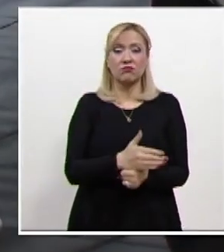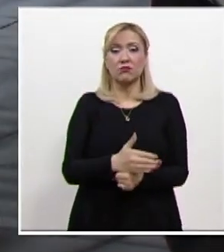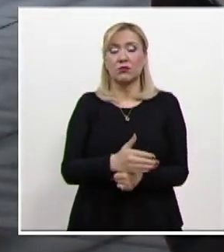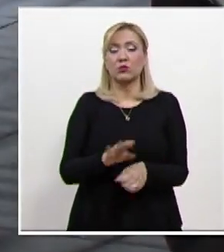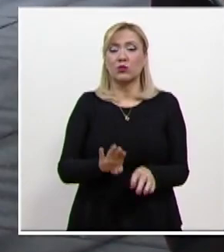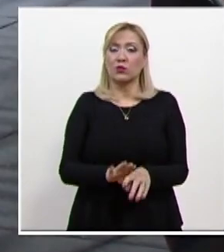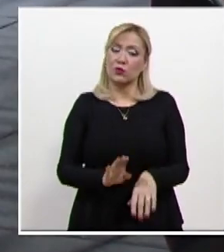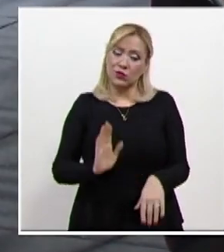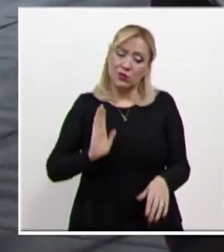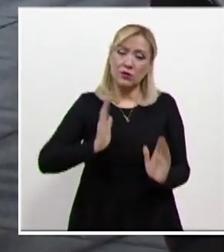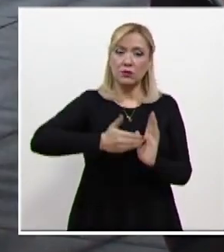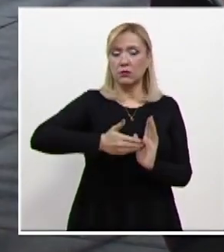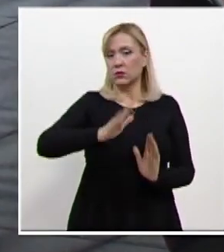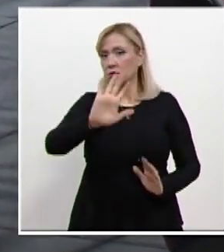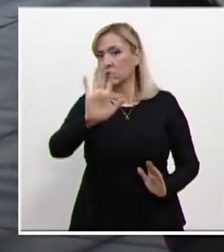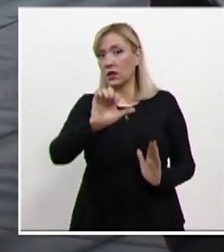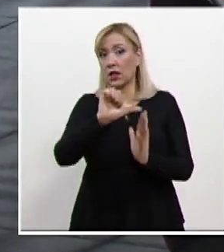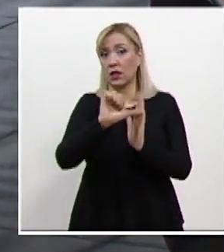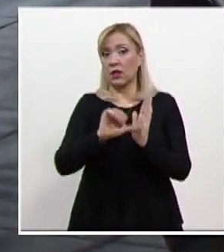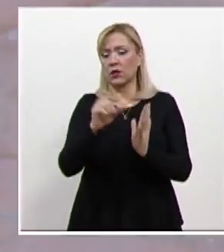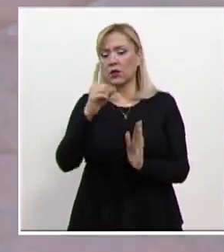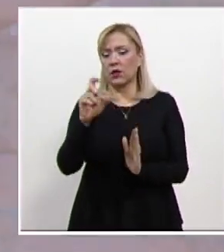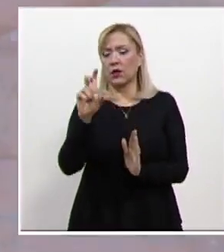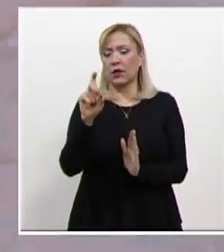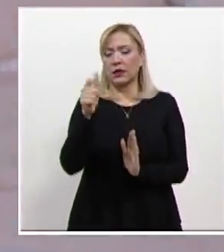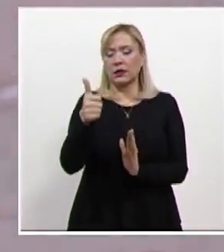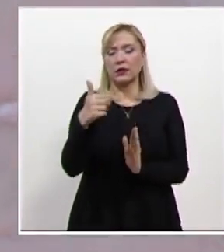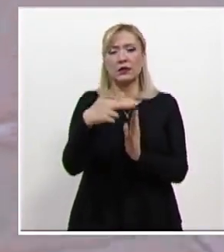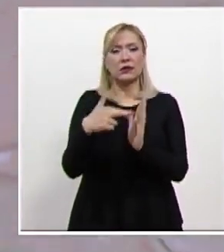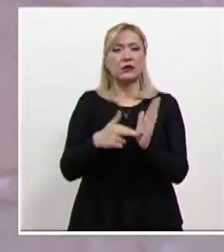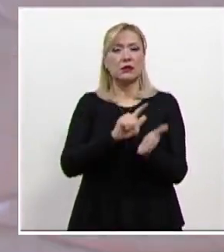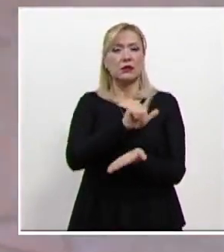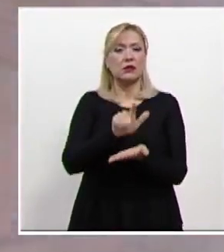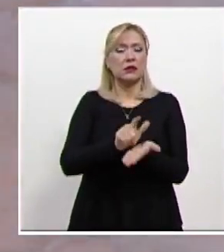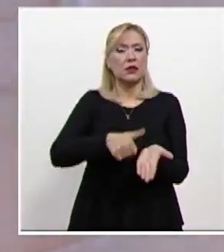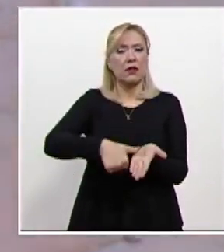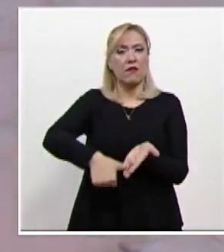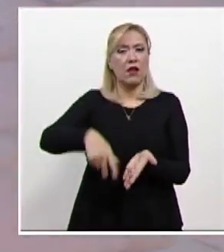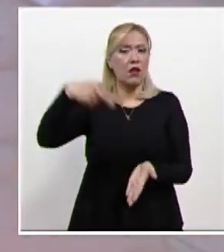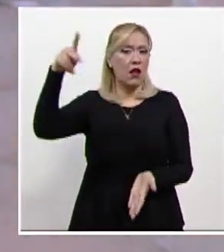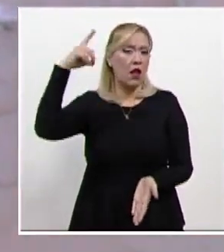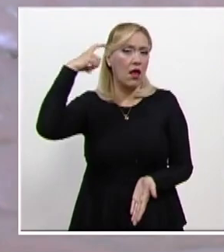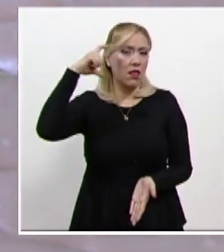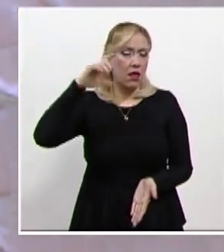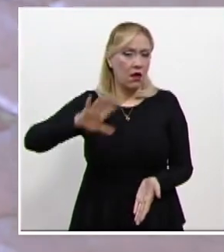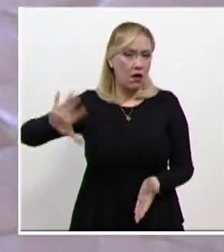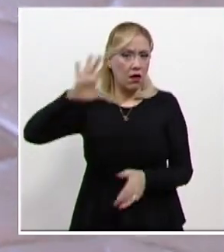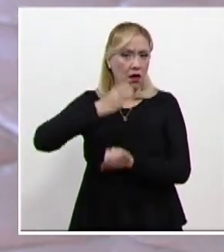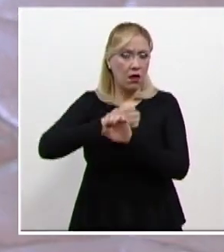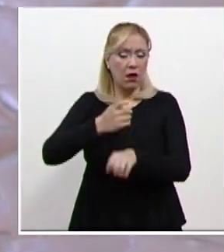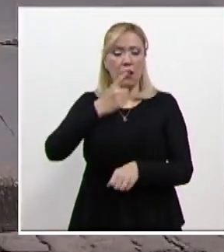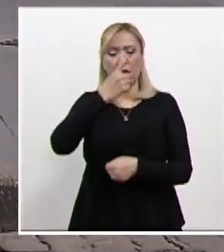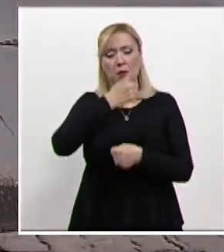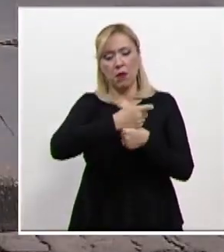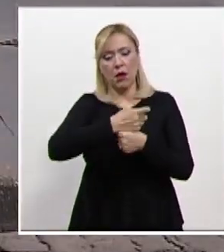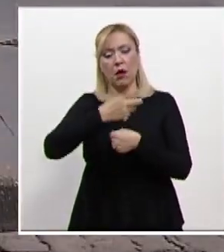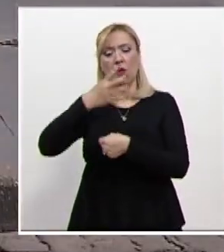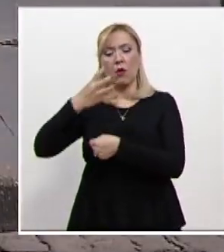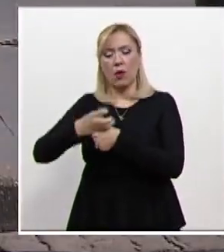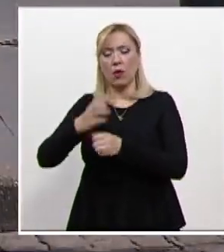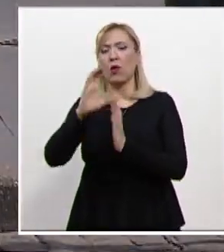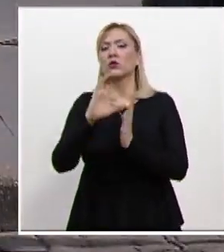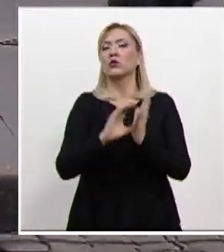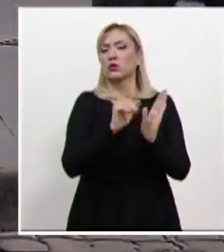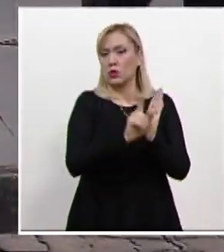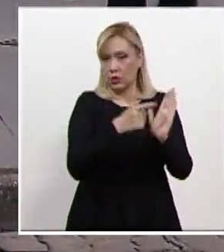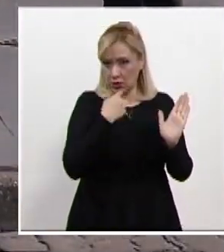interpretación conforme del artículo 136 del Código de Procedimientos Civiles del Estado de Querétaro, primero y cuarto constitucionales, así